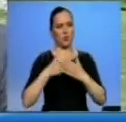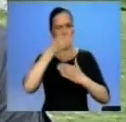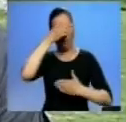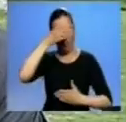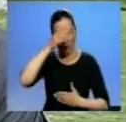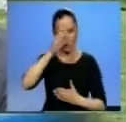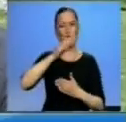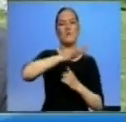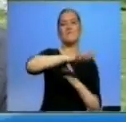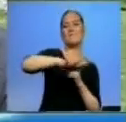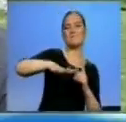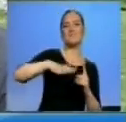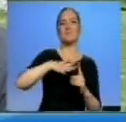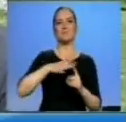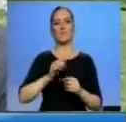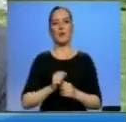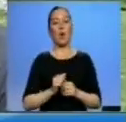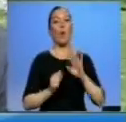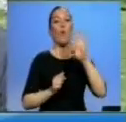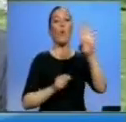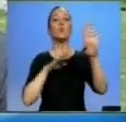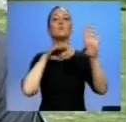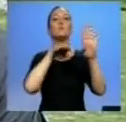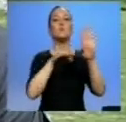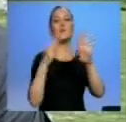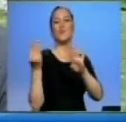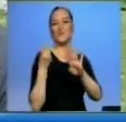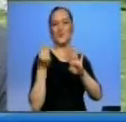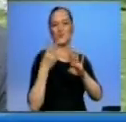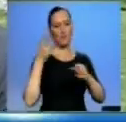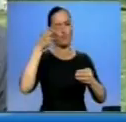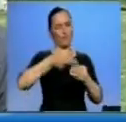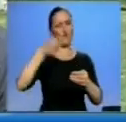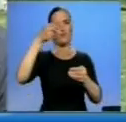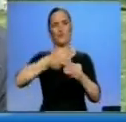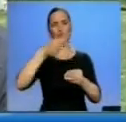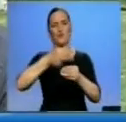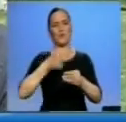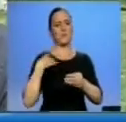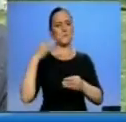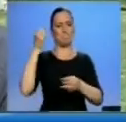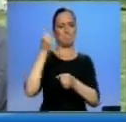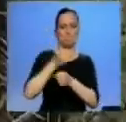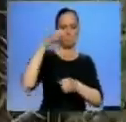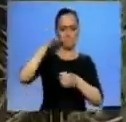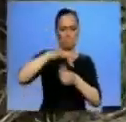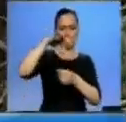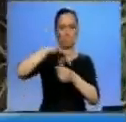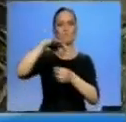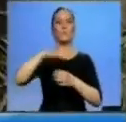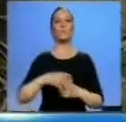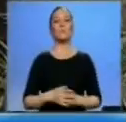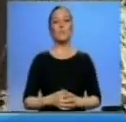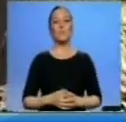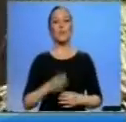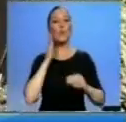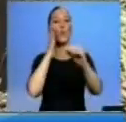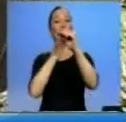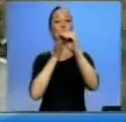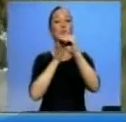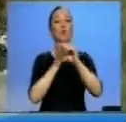Estamos llegando prácticamente a más de 4.000 chicos que van a estar participando activamente en toda esta gran jornada de siembra. El objetivo,